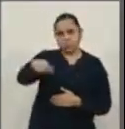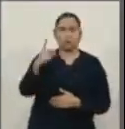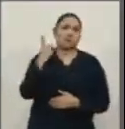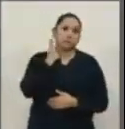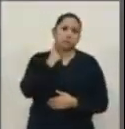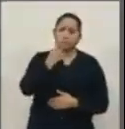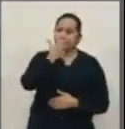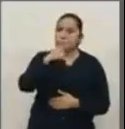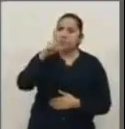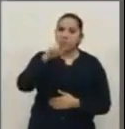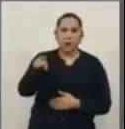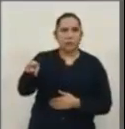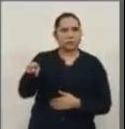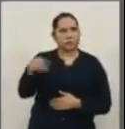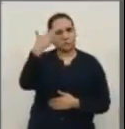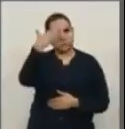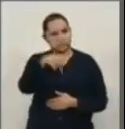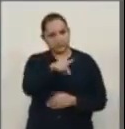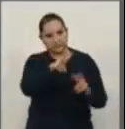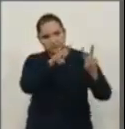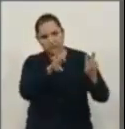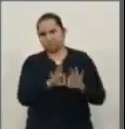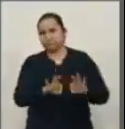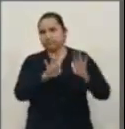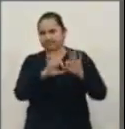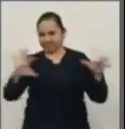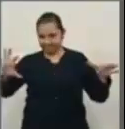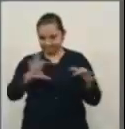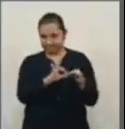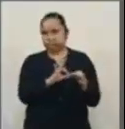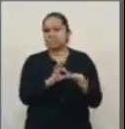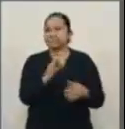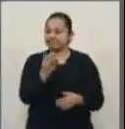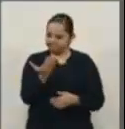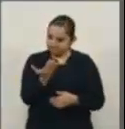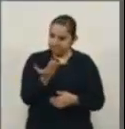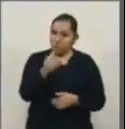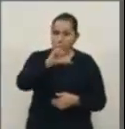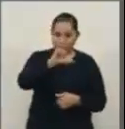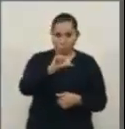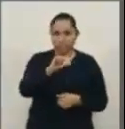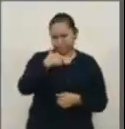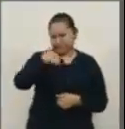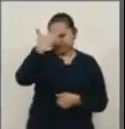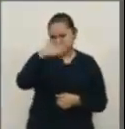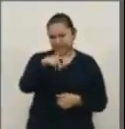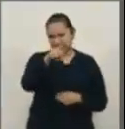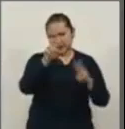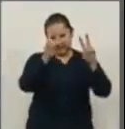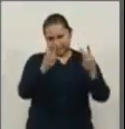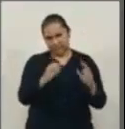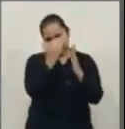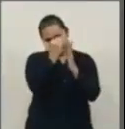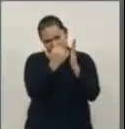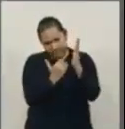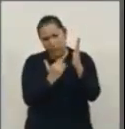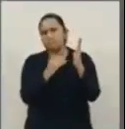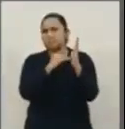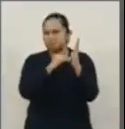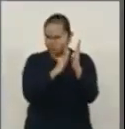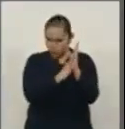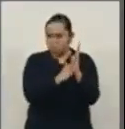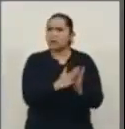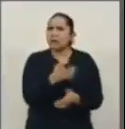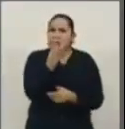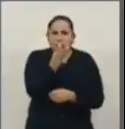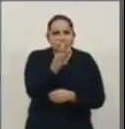a este proyecto, hoy presentamos y aparece en el orden del día. Sabemos que es muy importante y que tenemos que trabajar